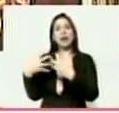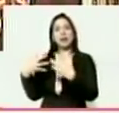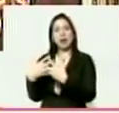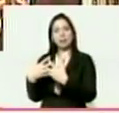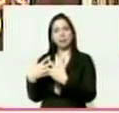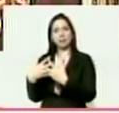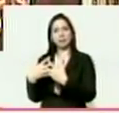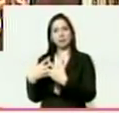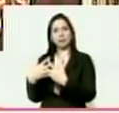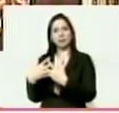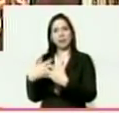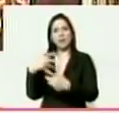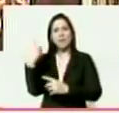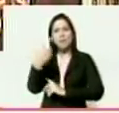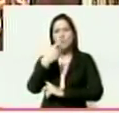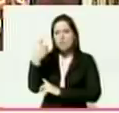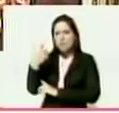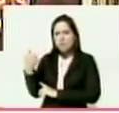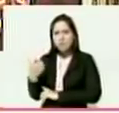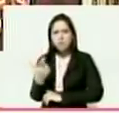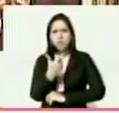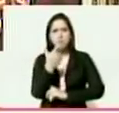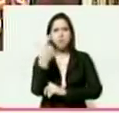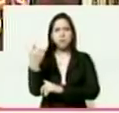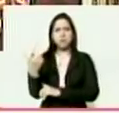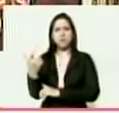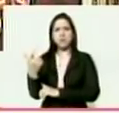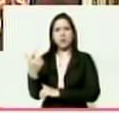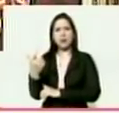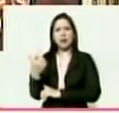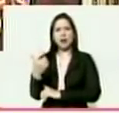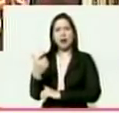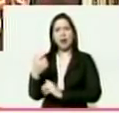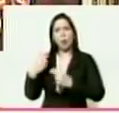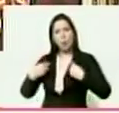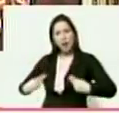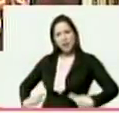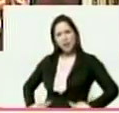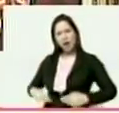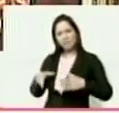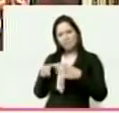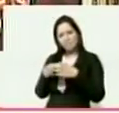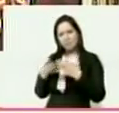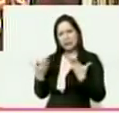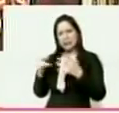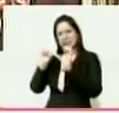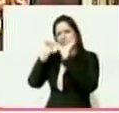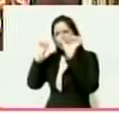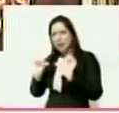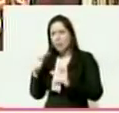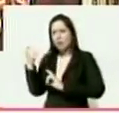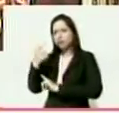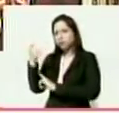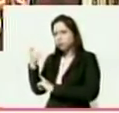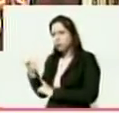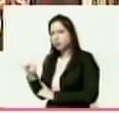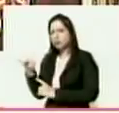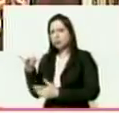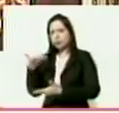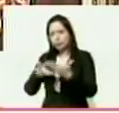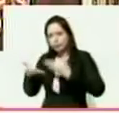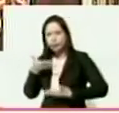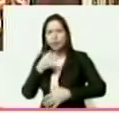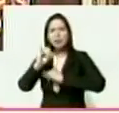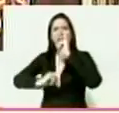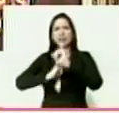con la búsqueda por parte de la humanidad de un sistema de relaciones